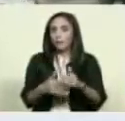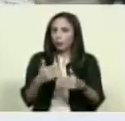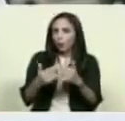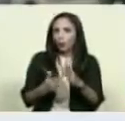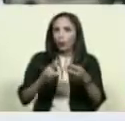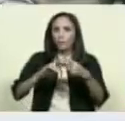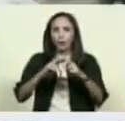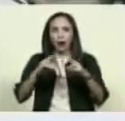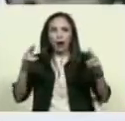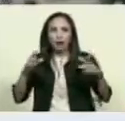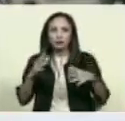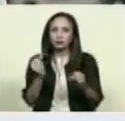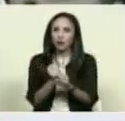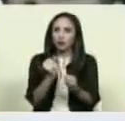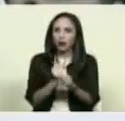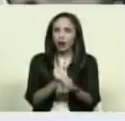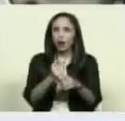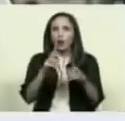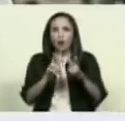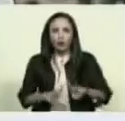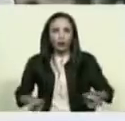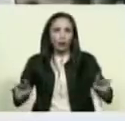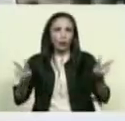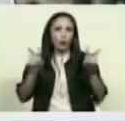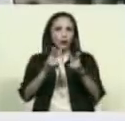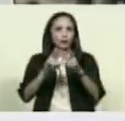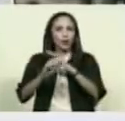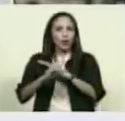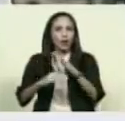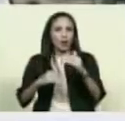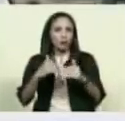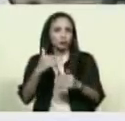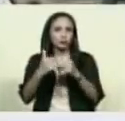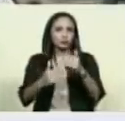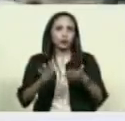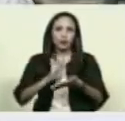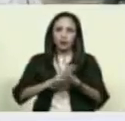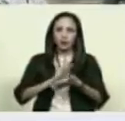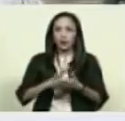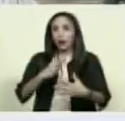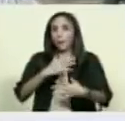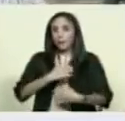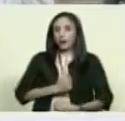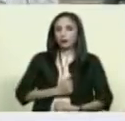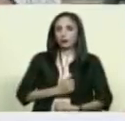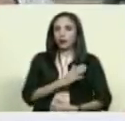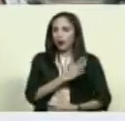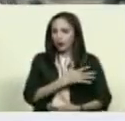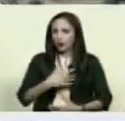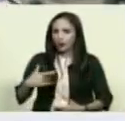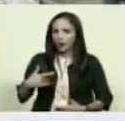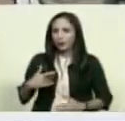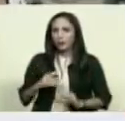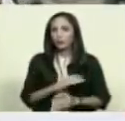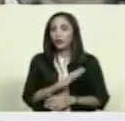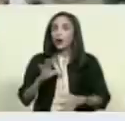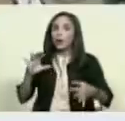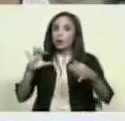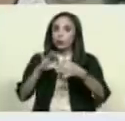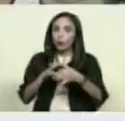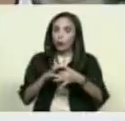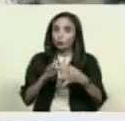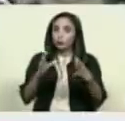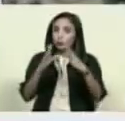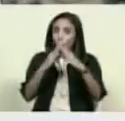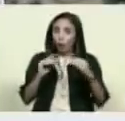ganando la paz, que va ganando el trabajo, que va ganando la construcción de la prosperidad que nuestro pueblo aspira, pero que la estamos construyendo de manera colectiva, la construcción